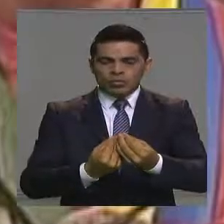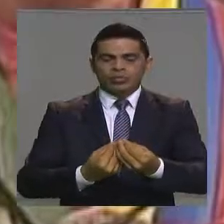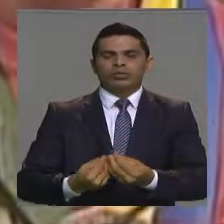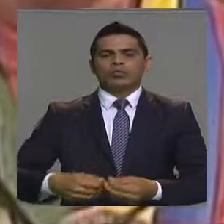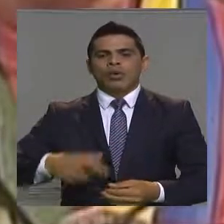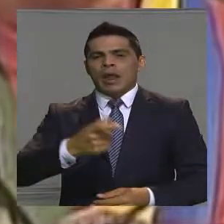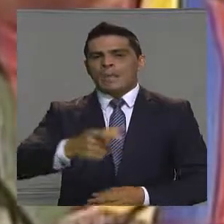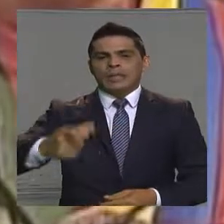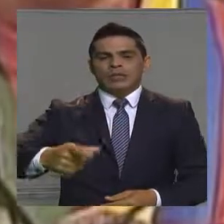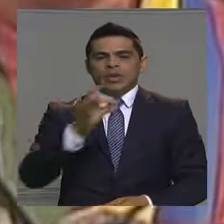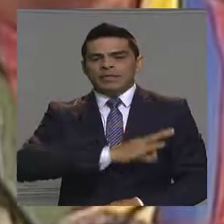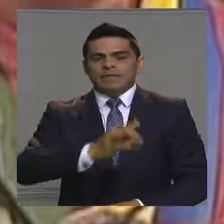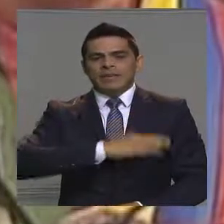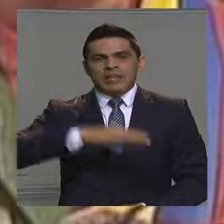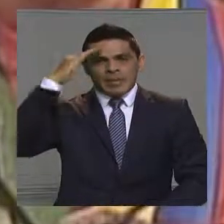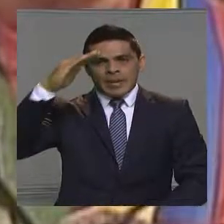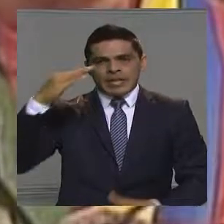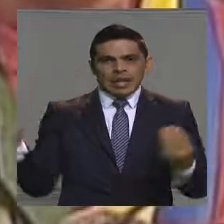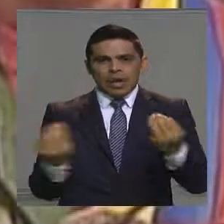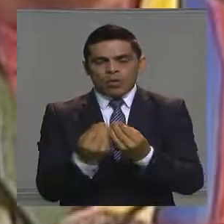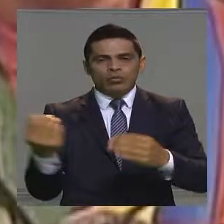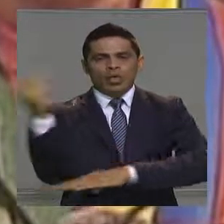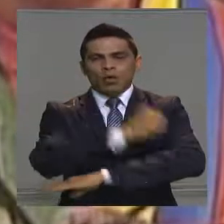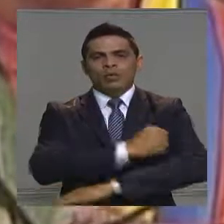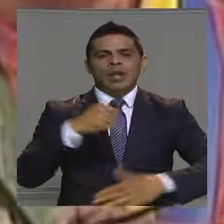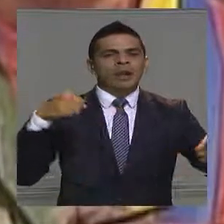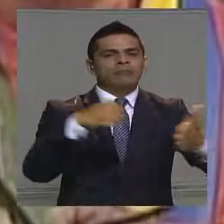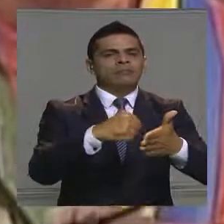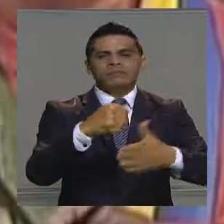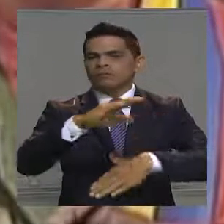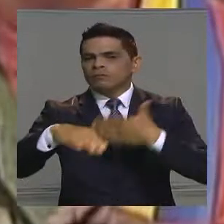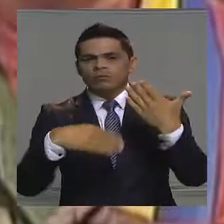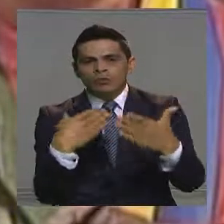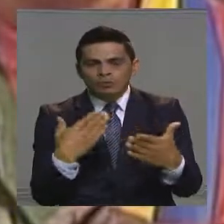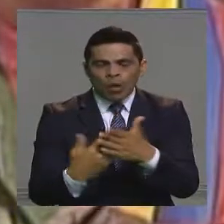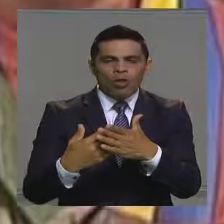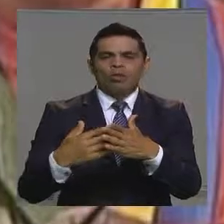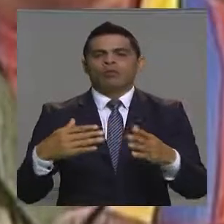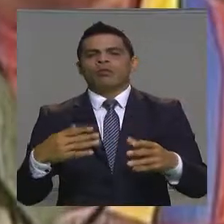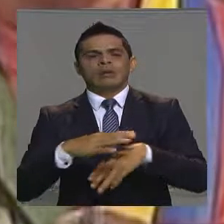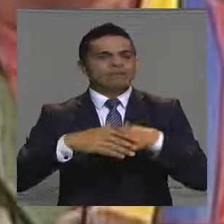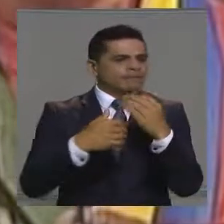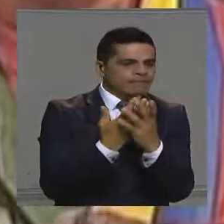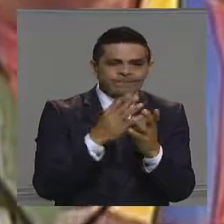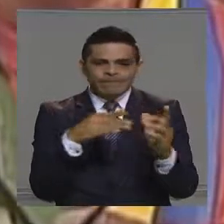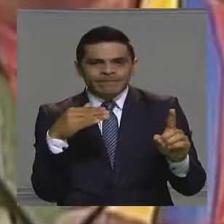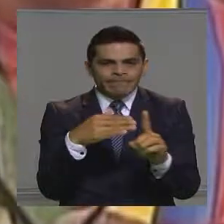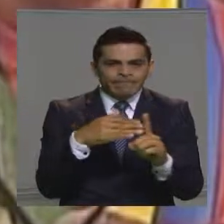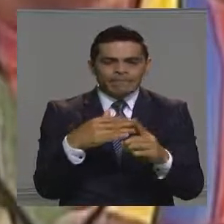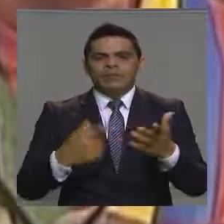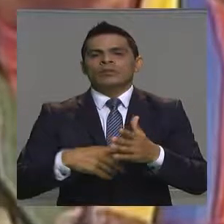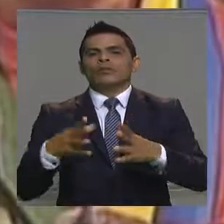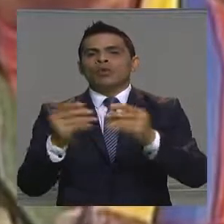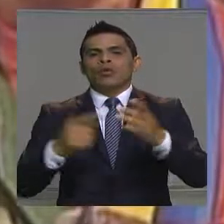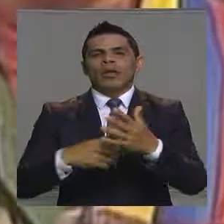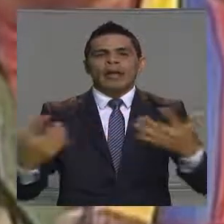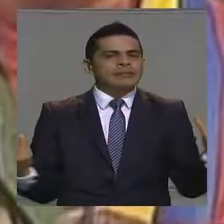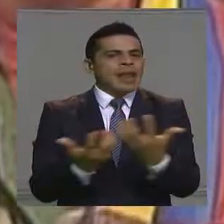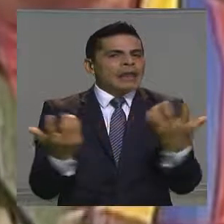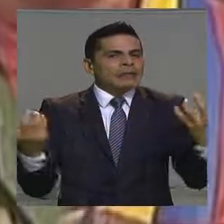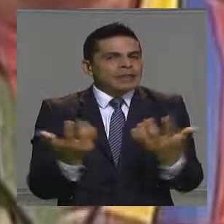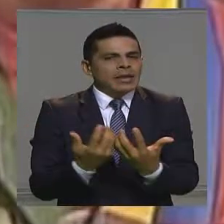garanticemos derrotar todos los intentos de golpe de Estado, todas las conspiraciones, toda la guerra de carácter no convencional